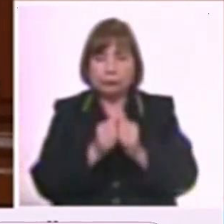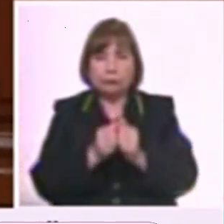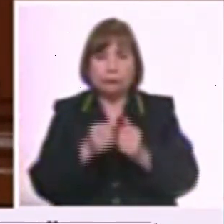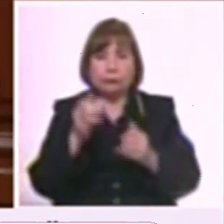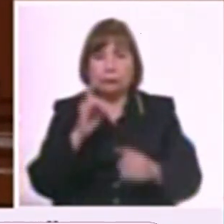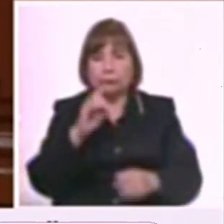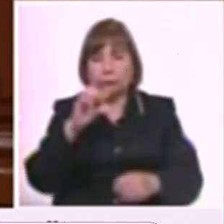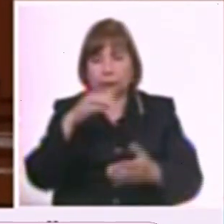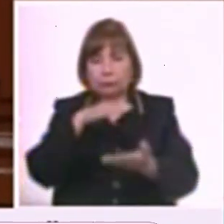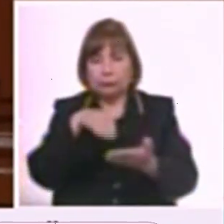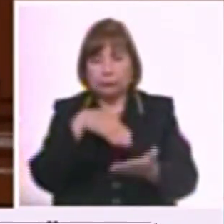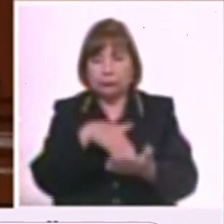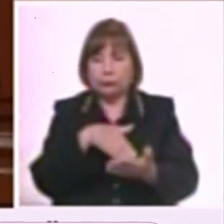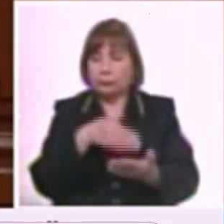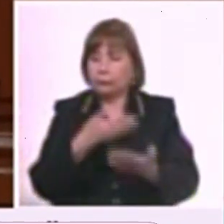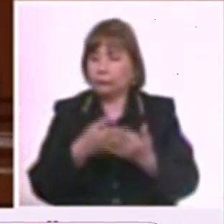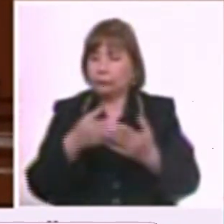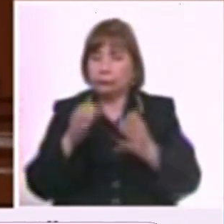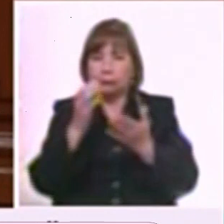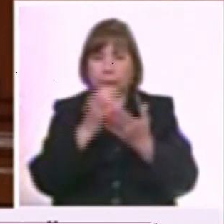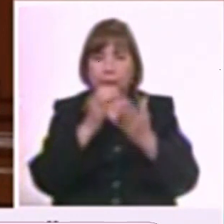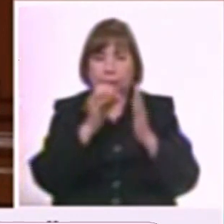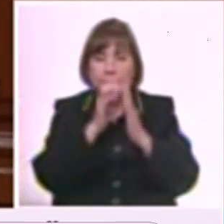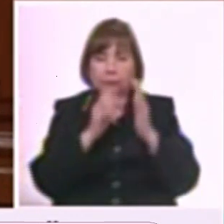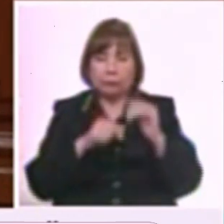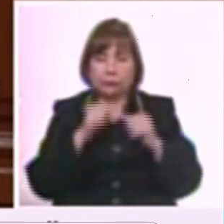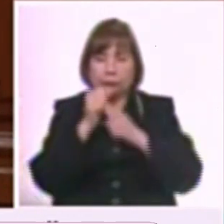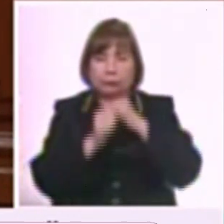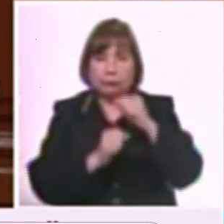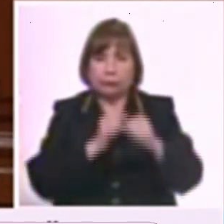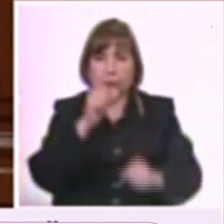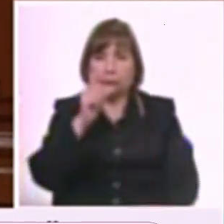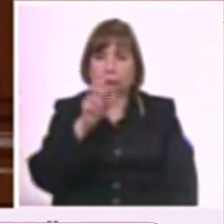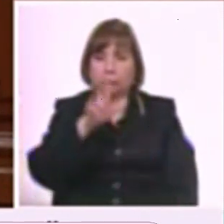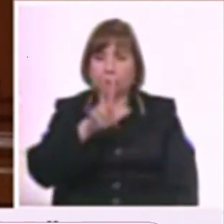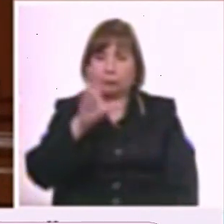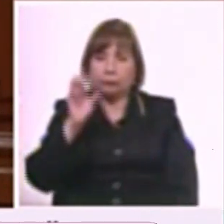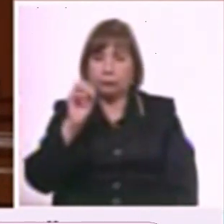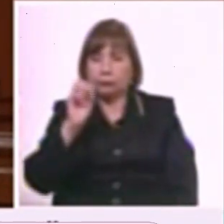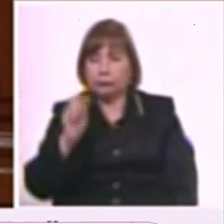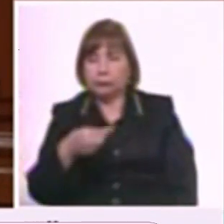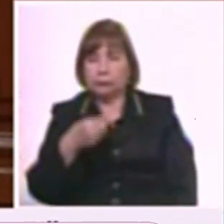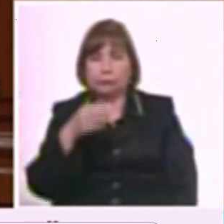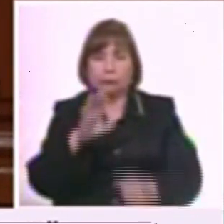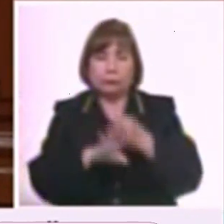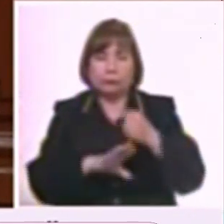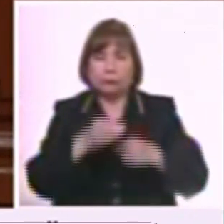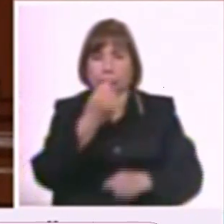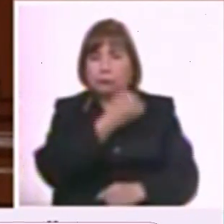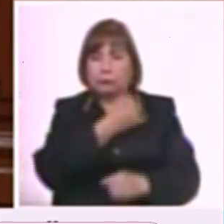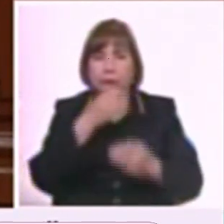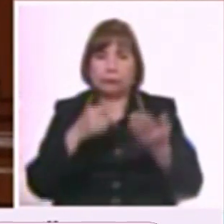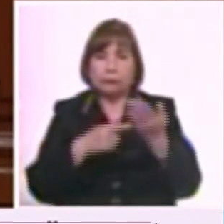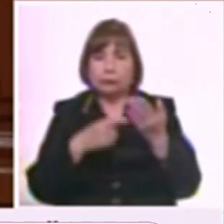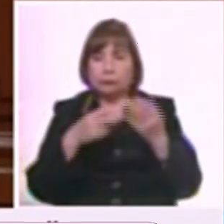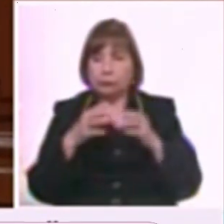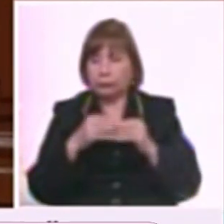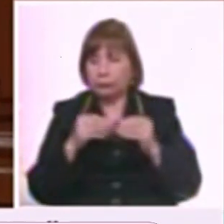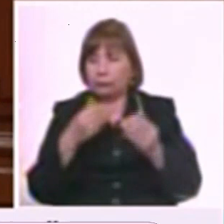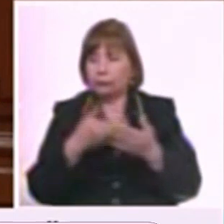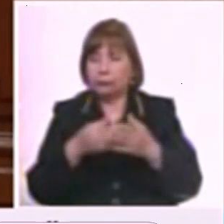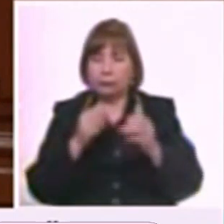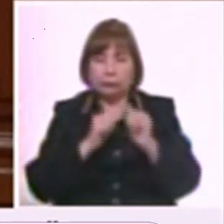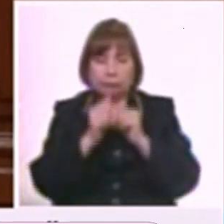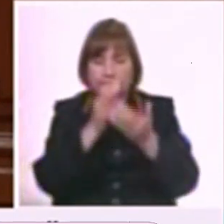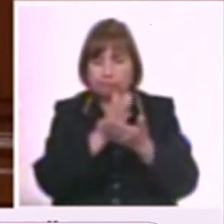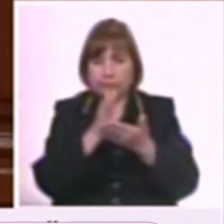magisterial para ocupar sus plazas en marzo del 2024. Anuncio al país y especialmente a los maestros en